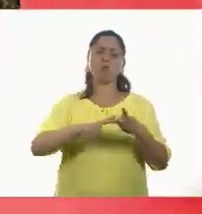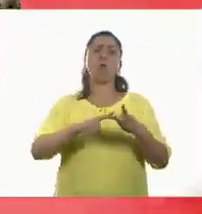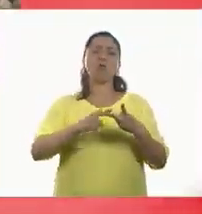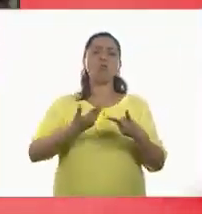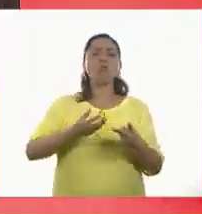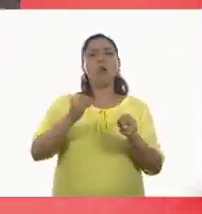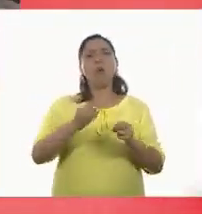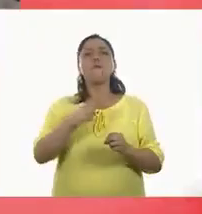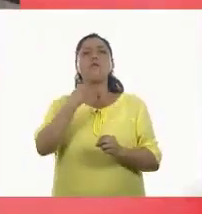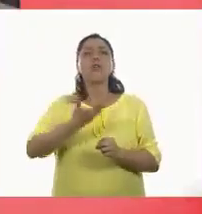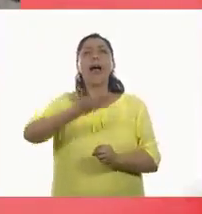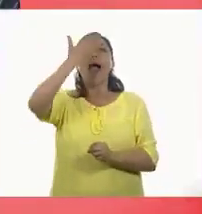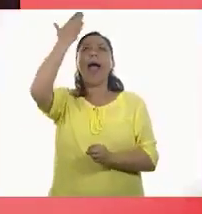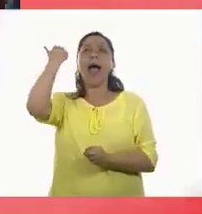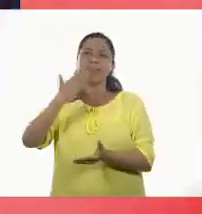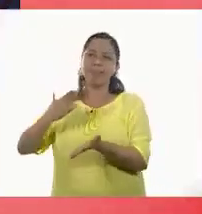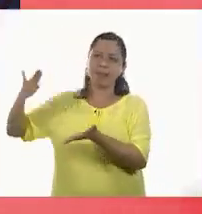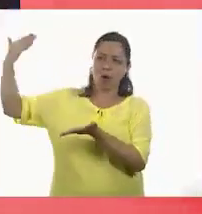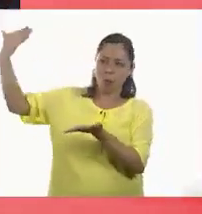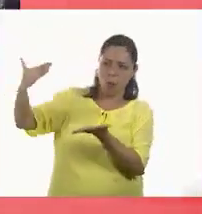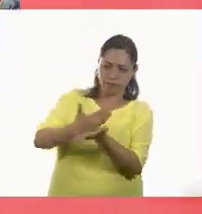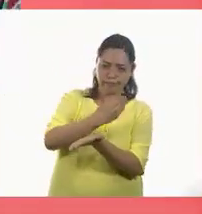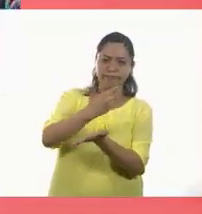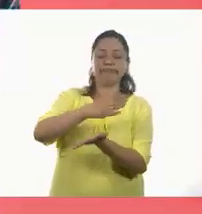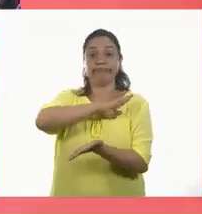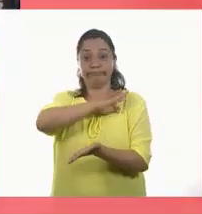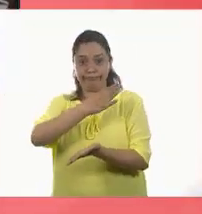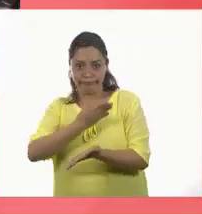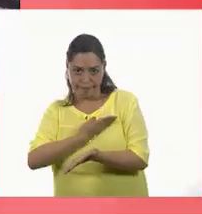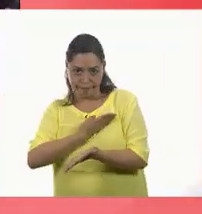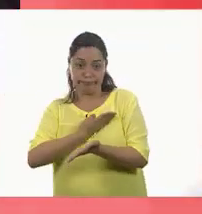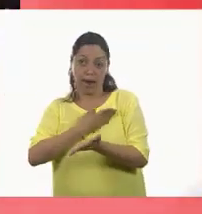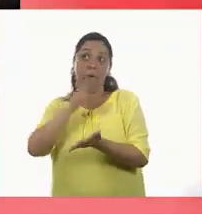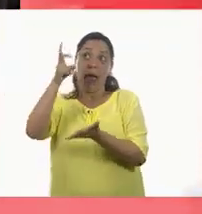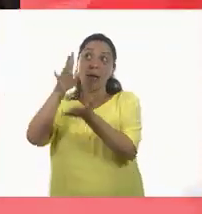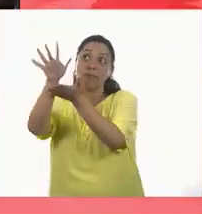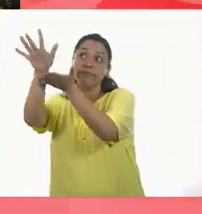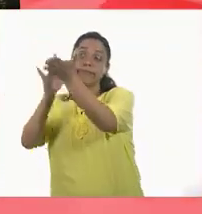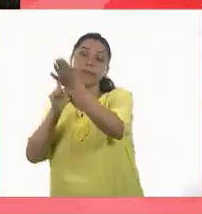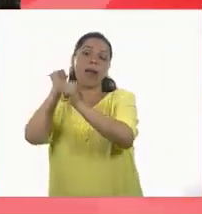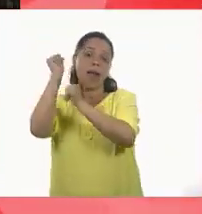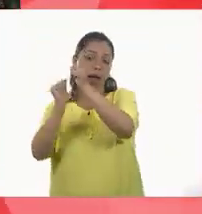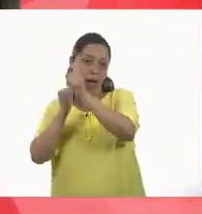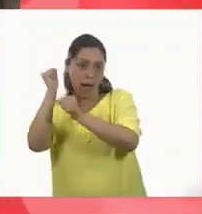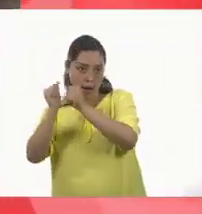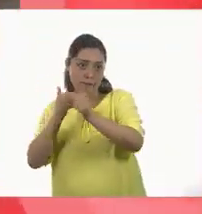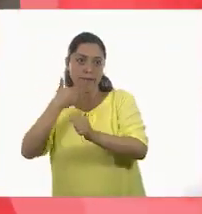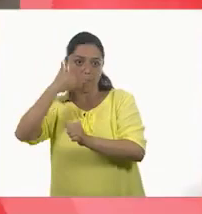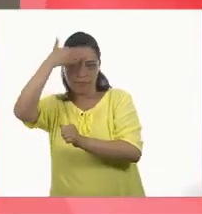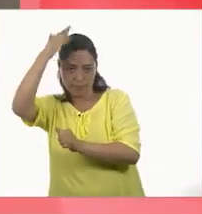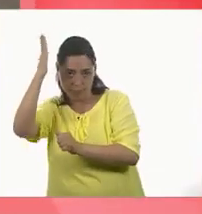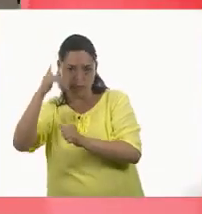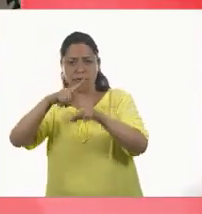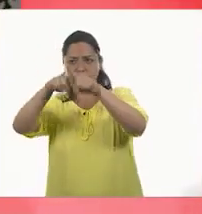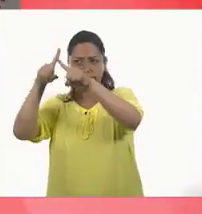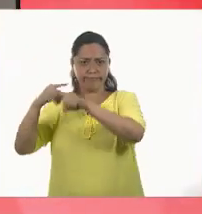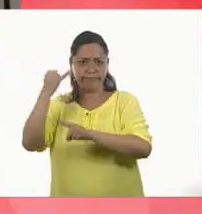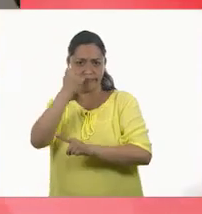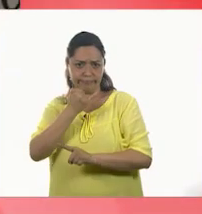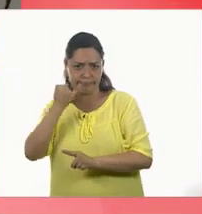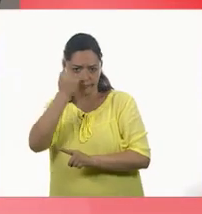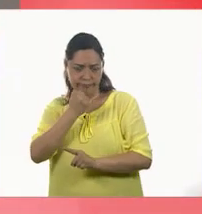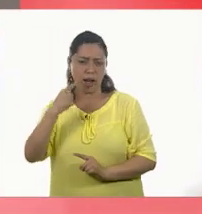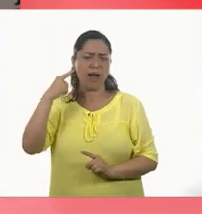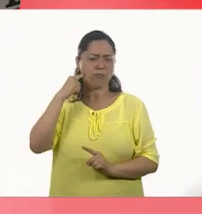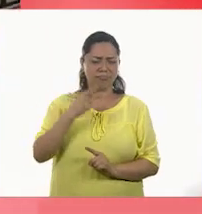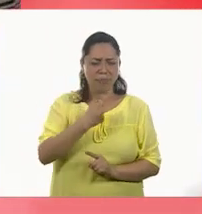con el español de la conquista, provenientes del árabe y otras lenguas. Escuchar hablar a los tabasqueños